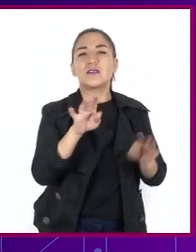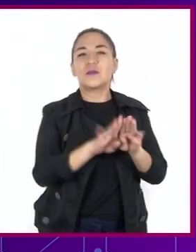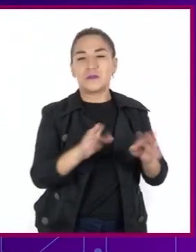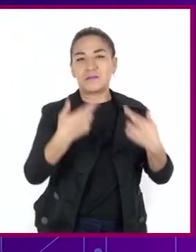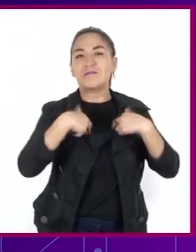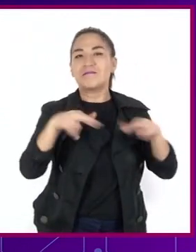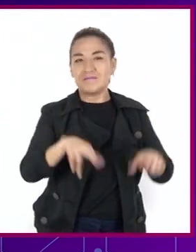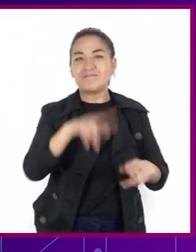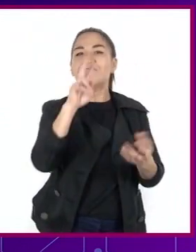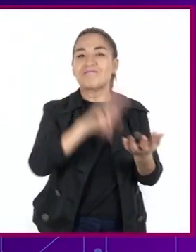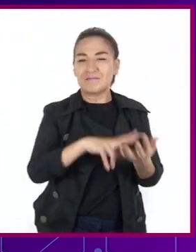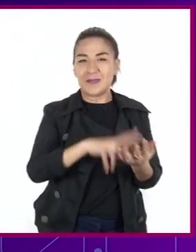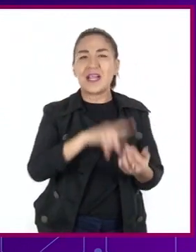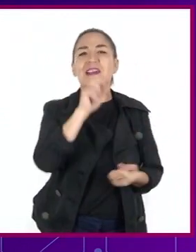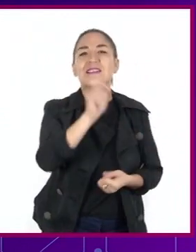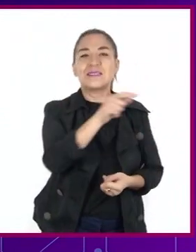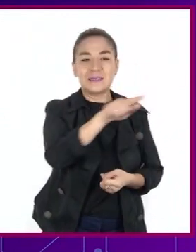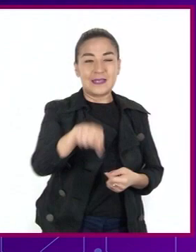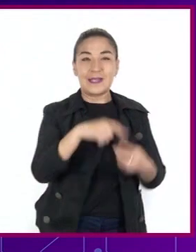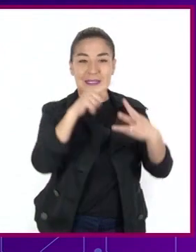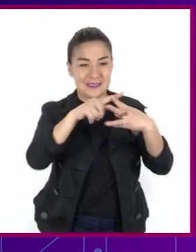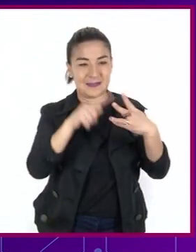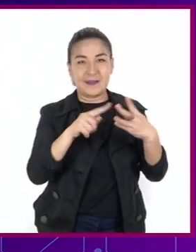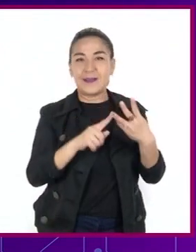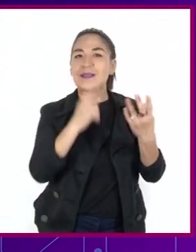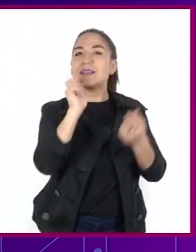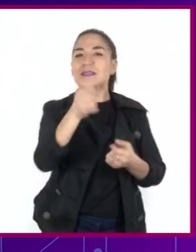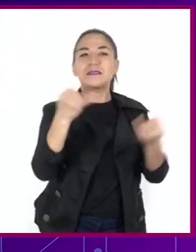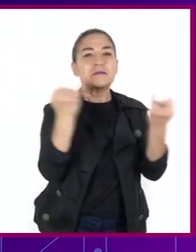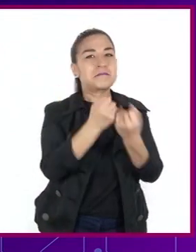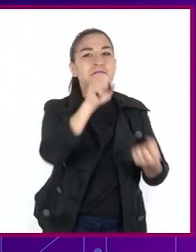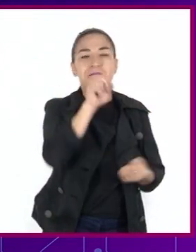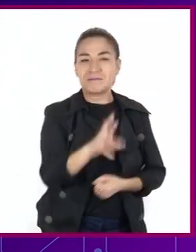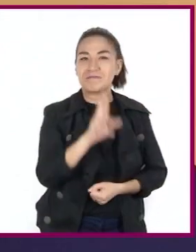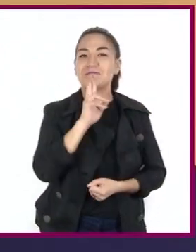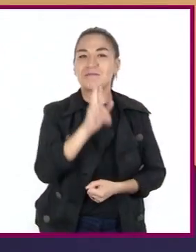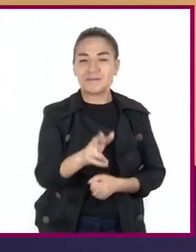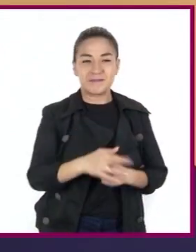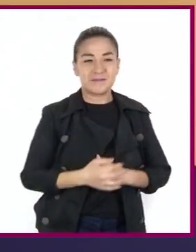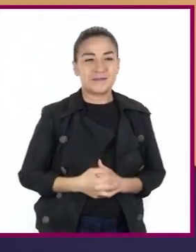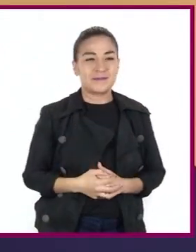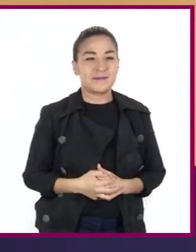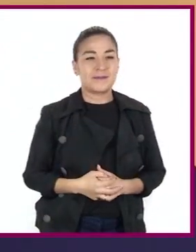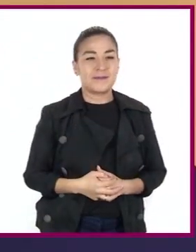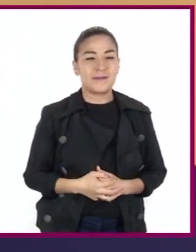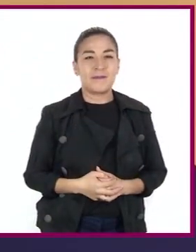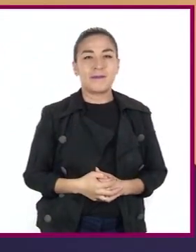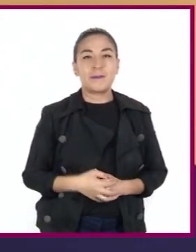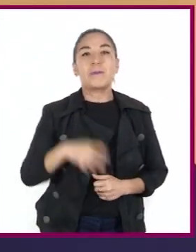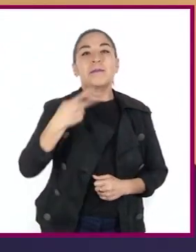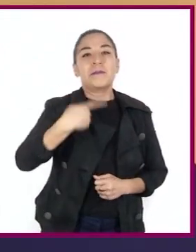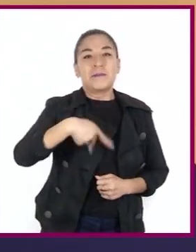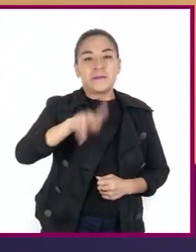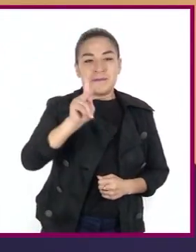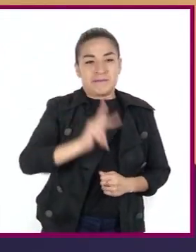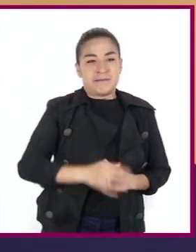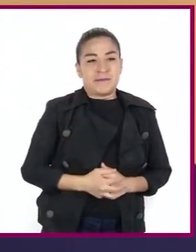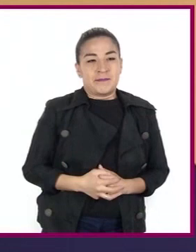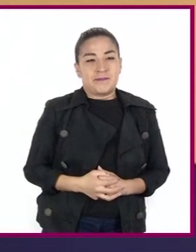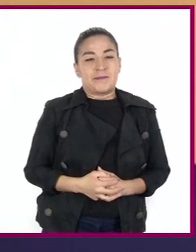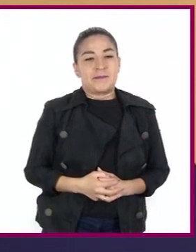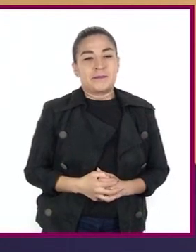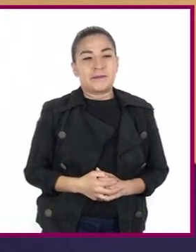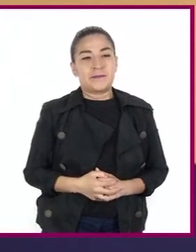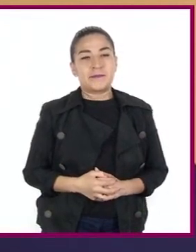son equivalentes, ya que en los tres casos obtenemos el mismo resultado. Sin embargo, si hacemos el